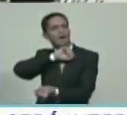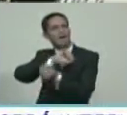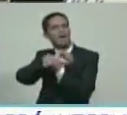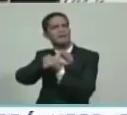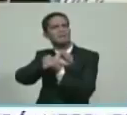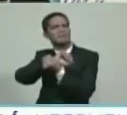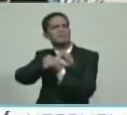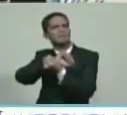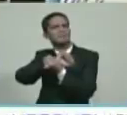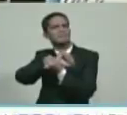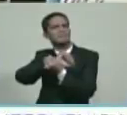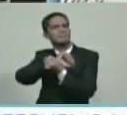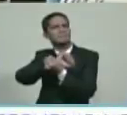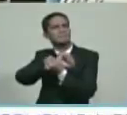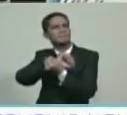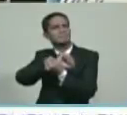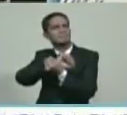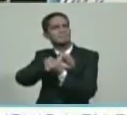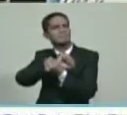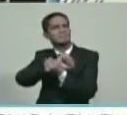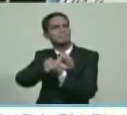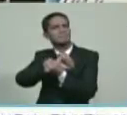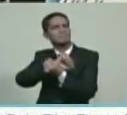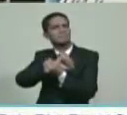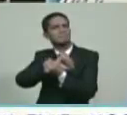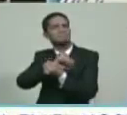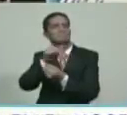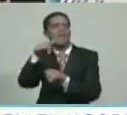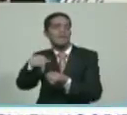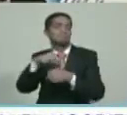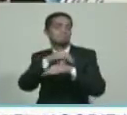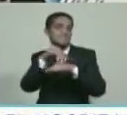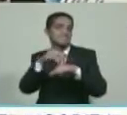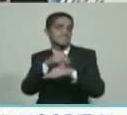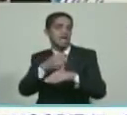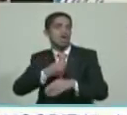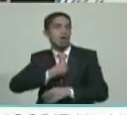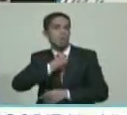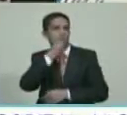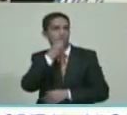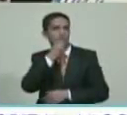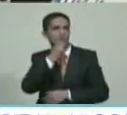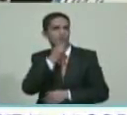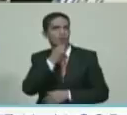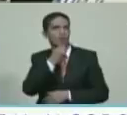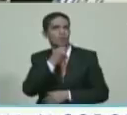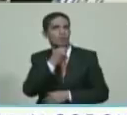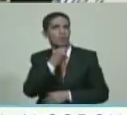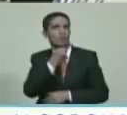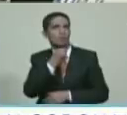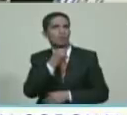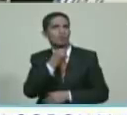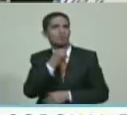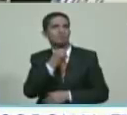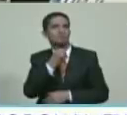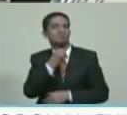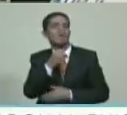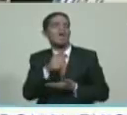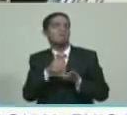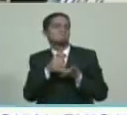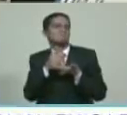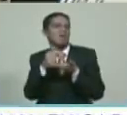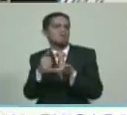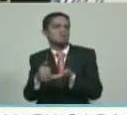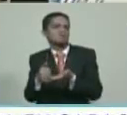por una orden que libró este Ministerio Público, ¿verdad?, que era el que llevaba la droga